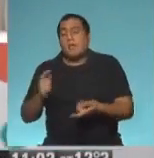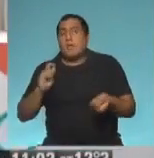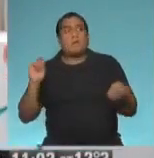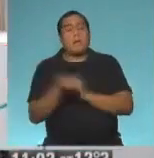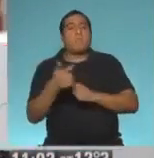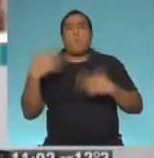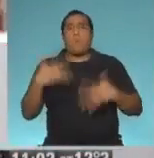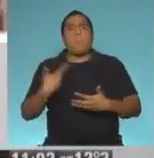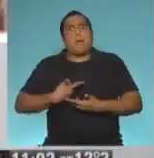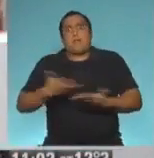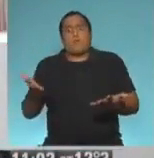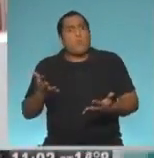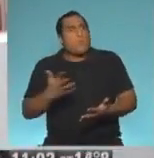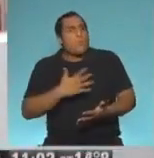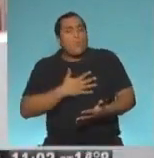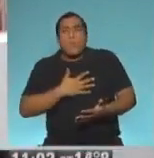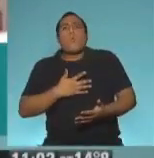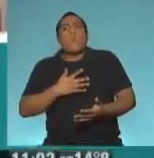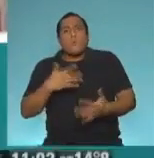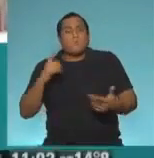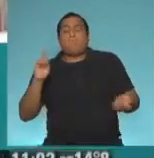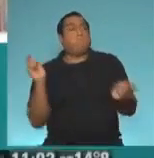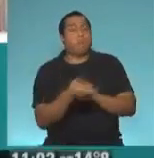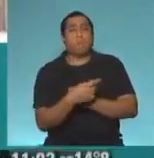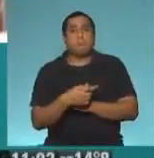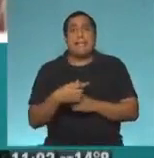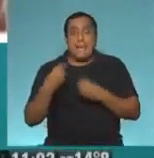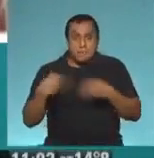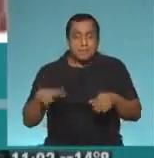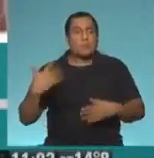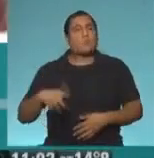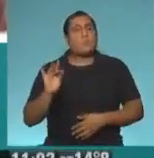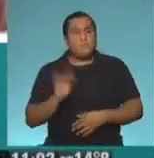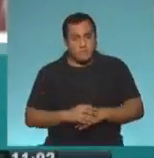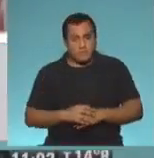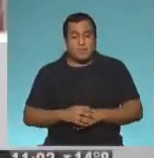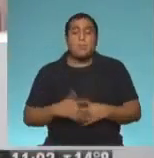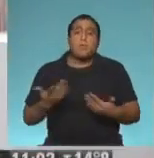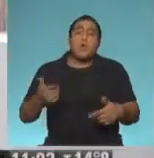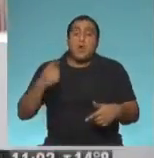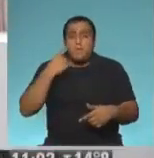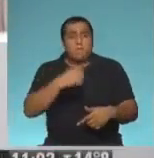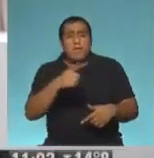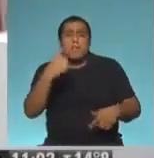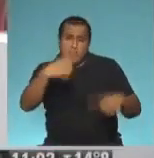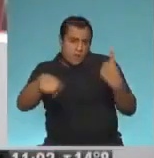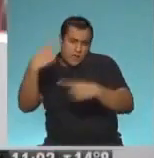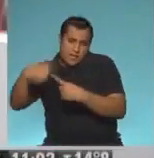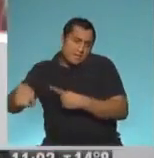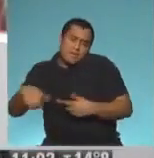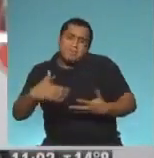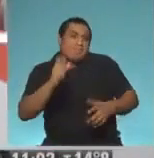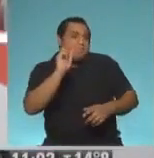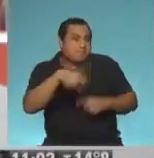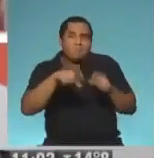y tan inesperado, pudo haber sido bastante difícil al comienzo. Lo que nosotros vimos fueron respuestas bastante diferentes